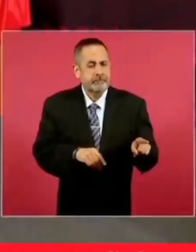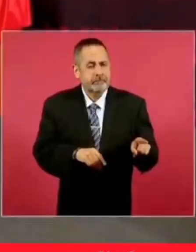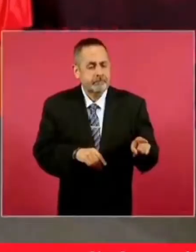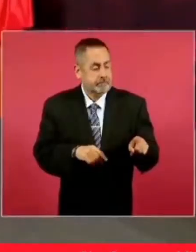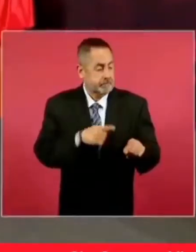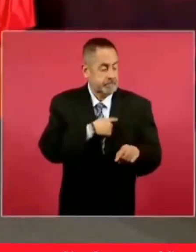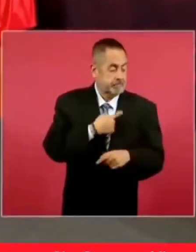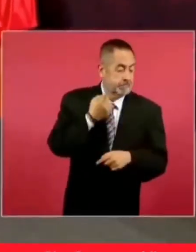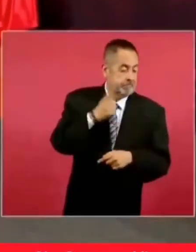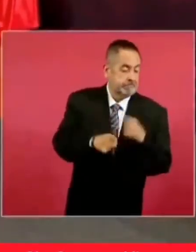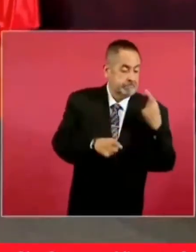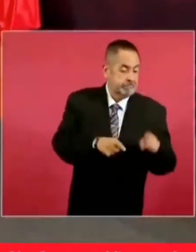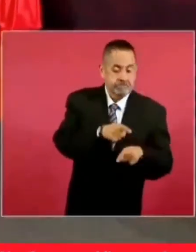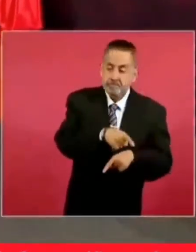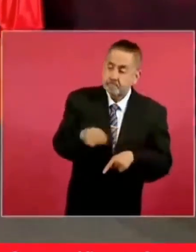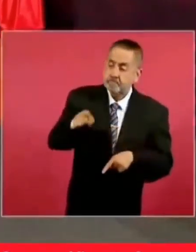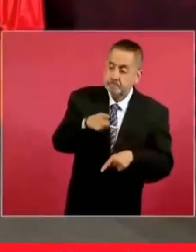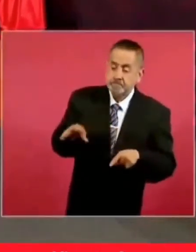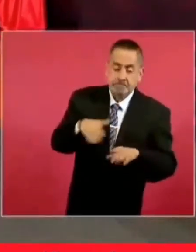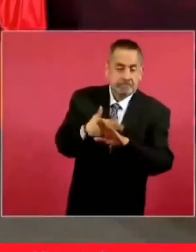consignas